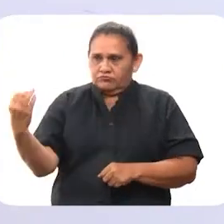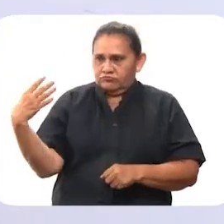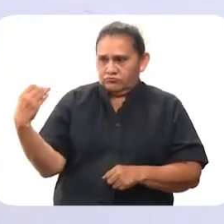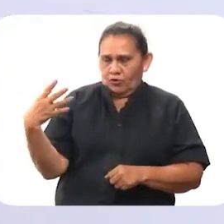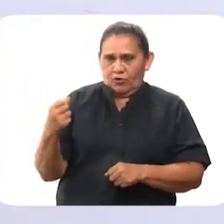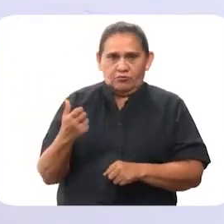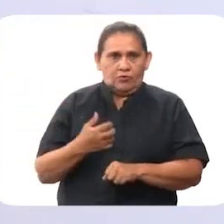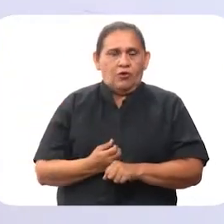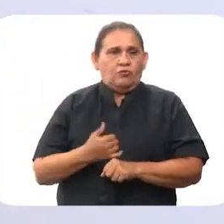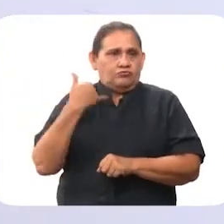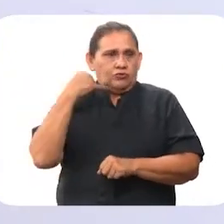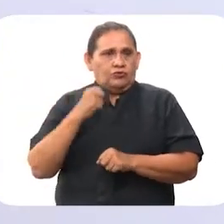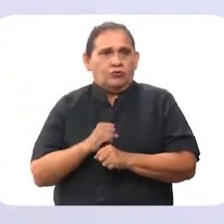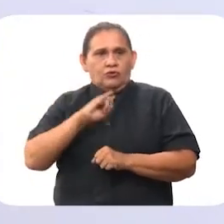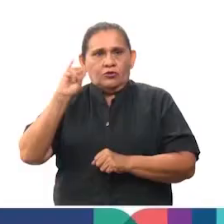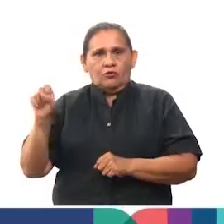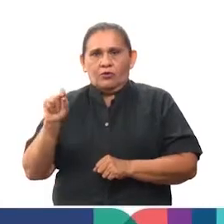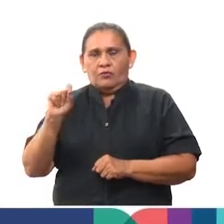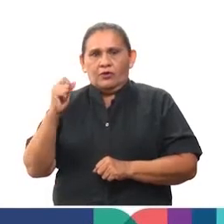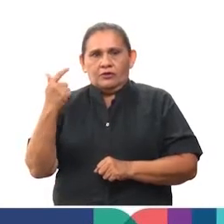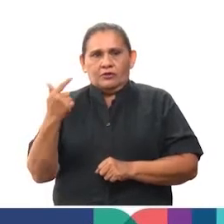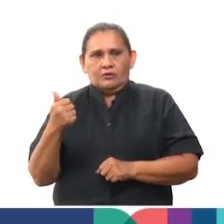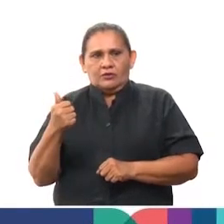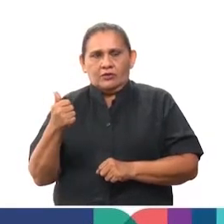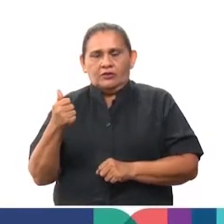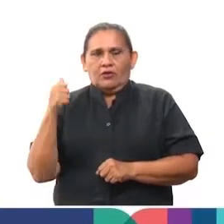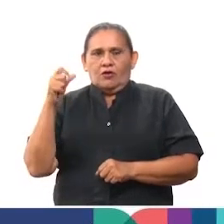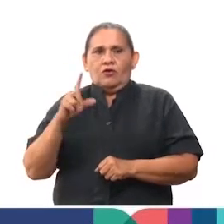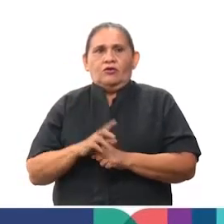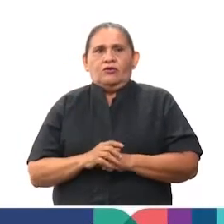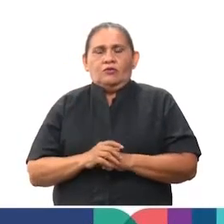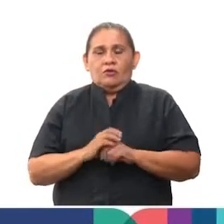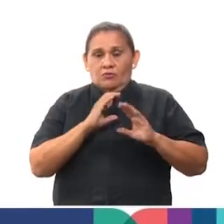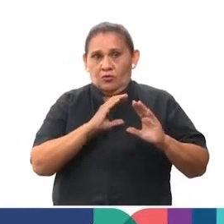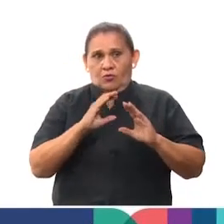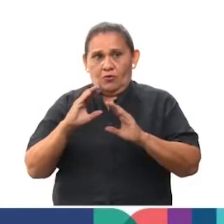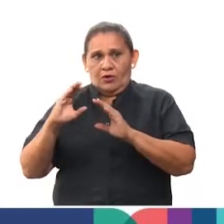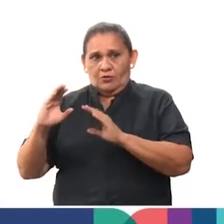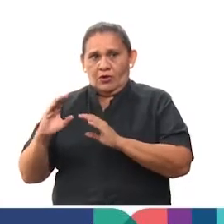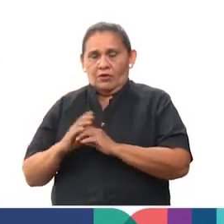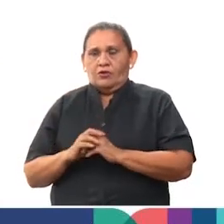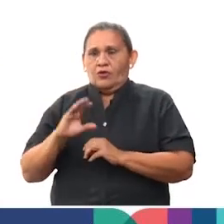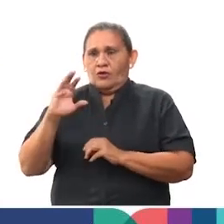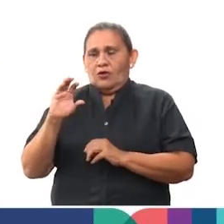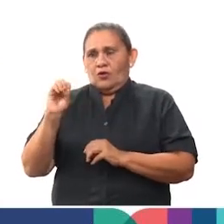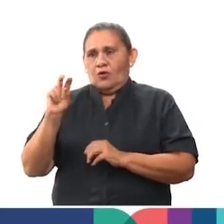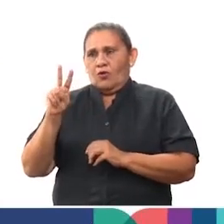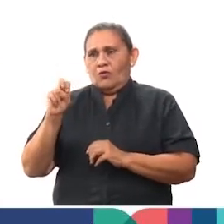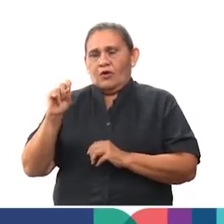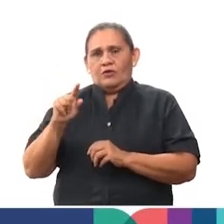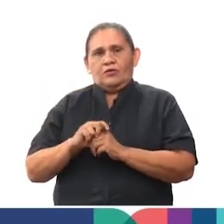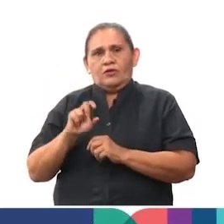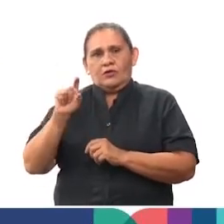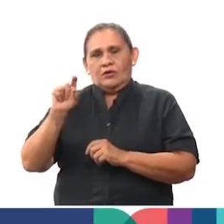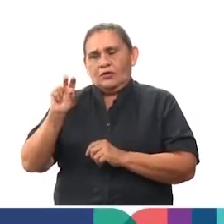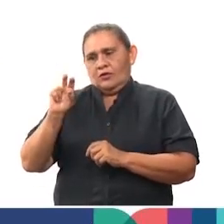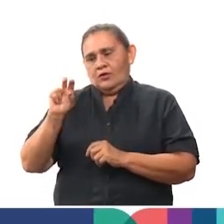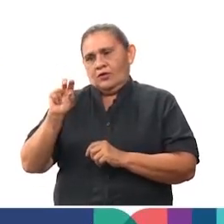de Yucatán el jueves 26 de agosto. El porcentaje de ocupación de cuidados intensivos total COVID y no COVID es